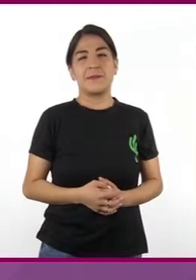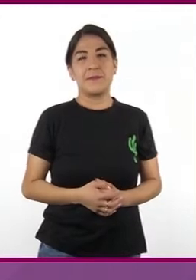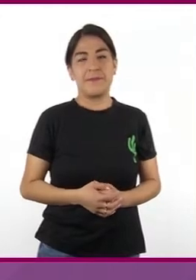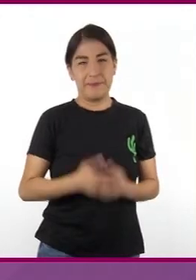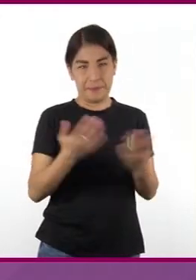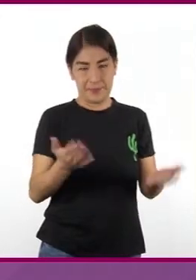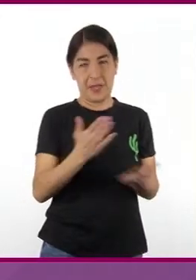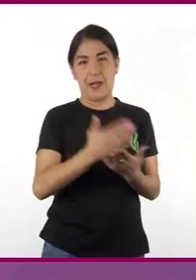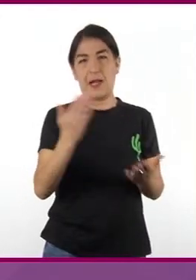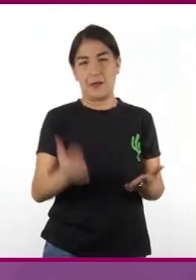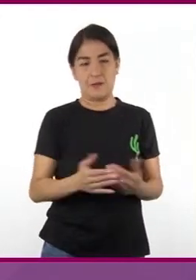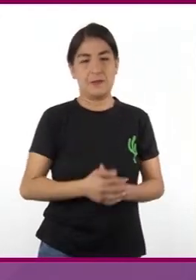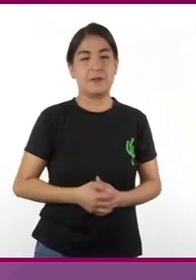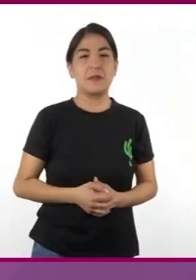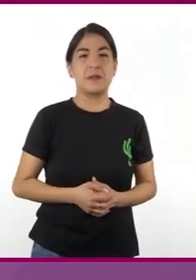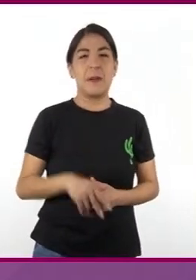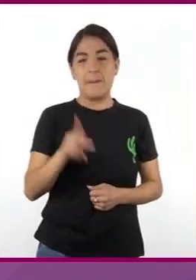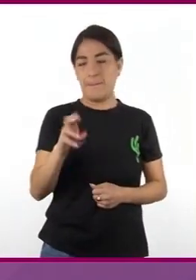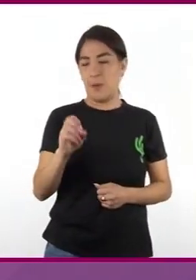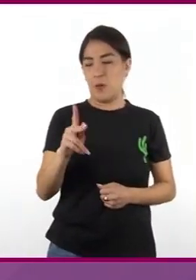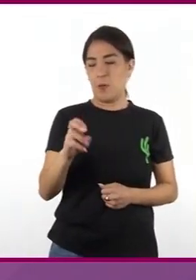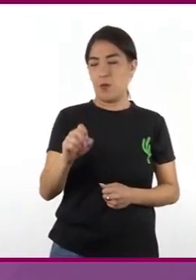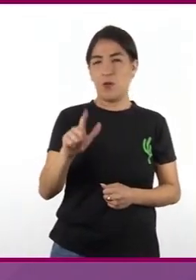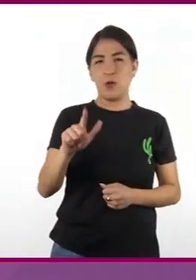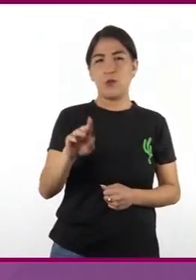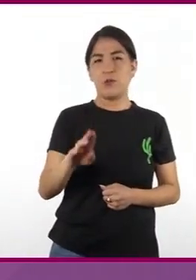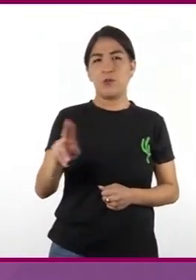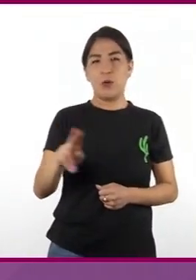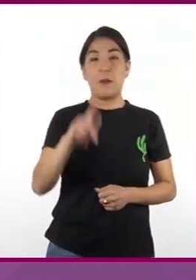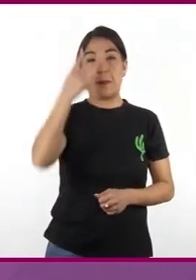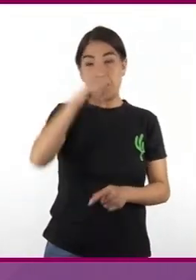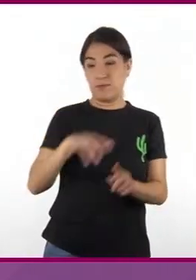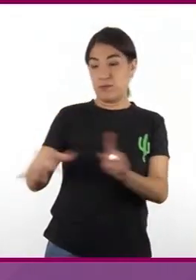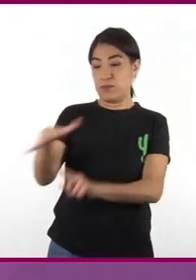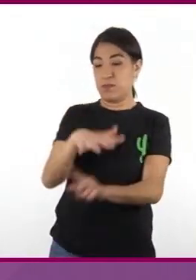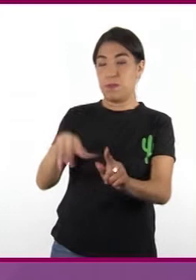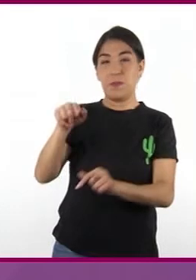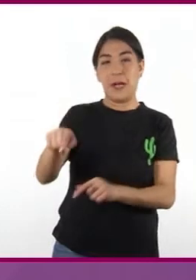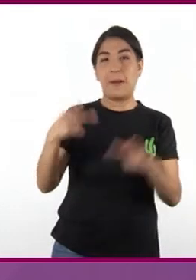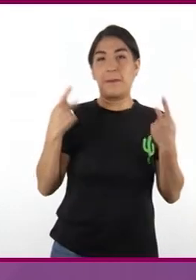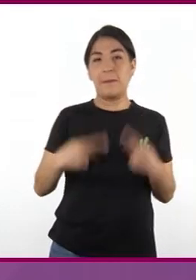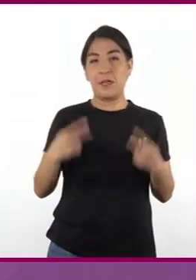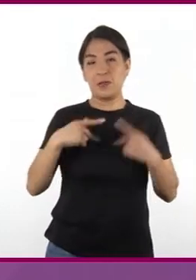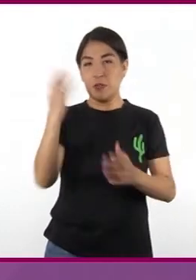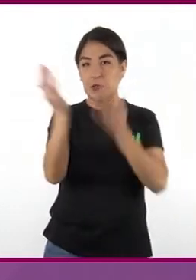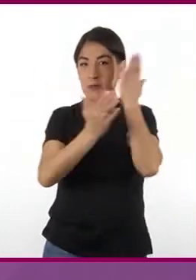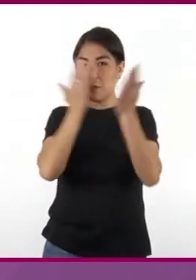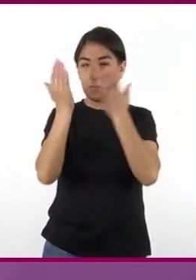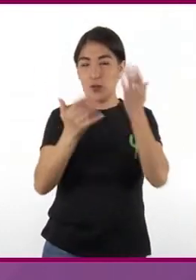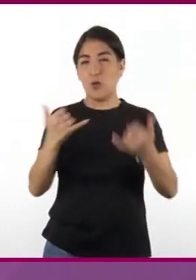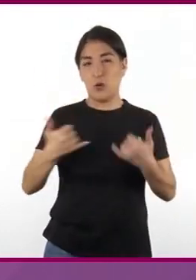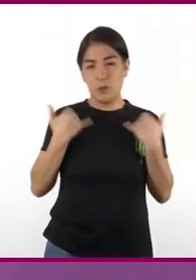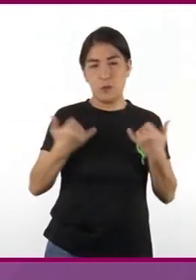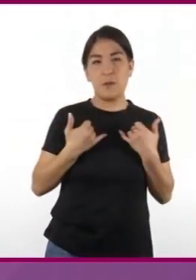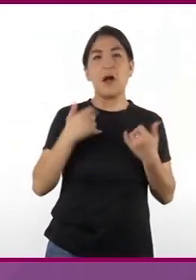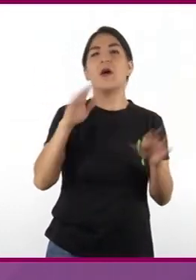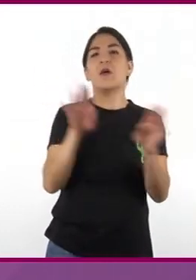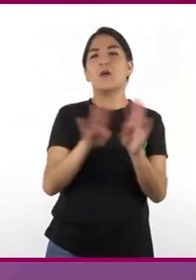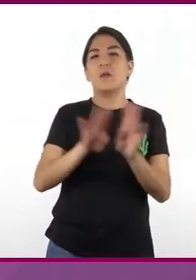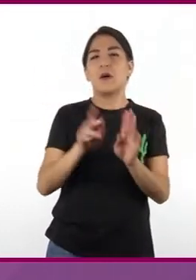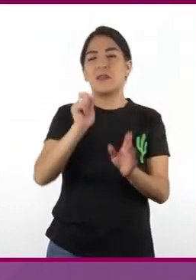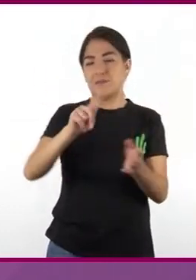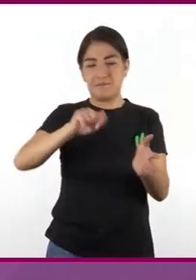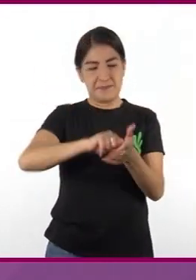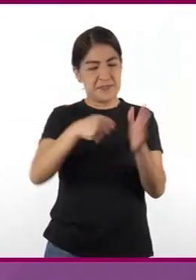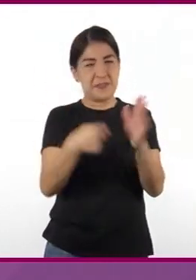Ahora bien, si el Popol Vuh está dirigido a un público académico, la presentación será mucho más técnica, por